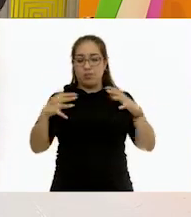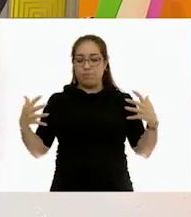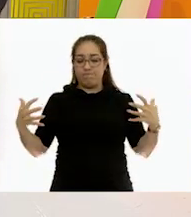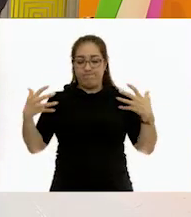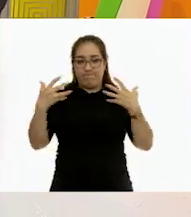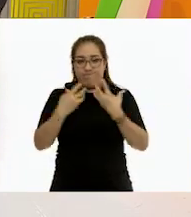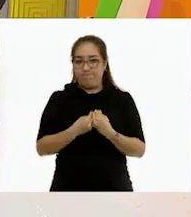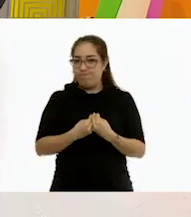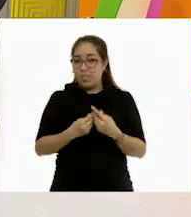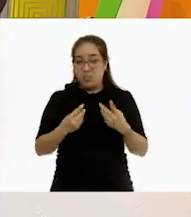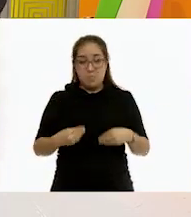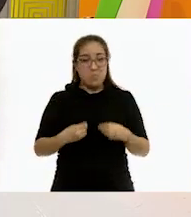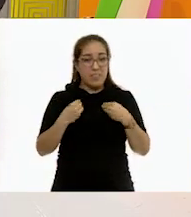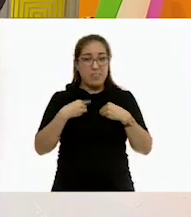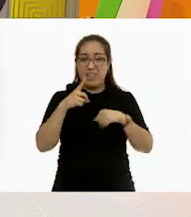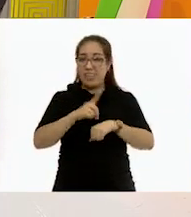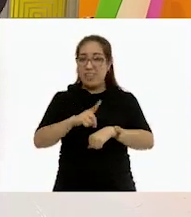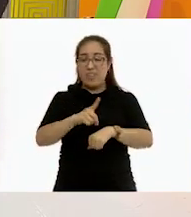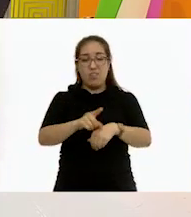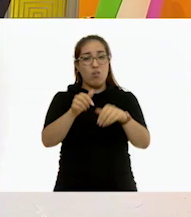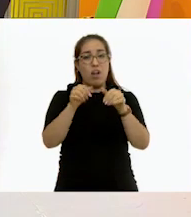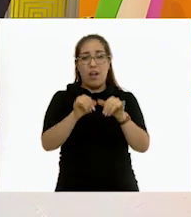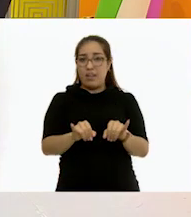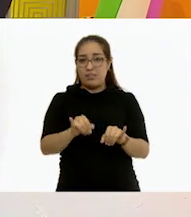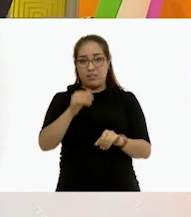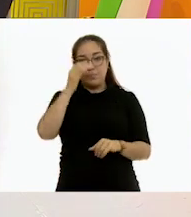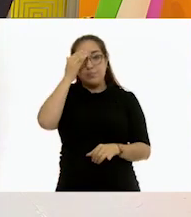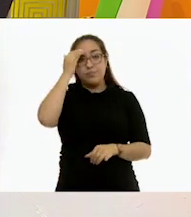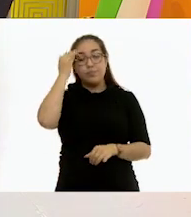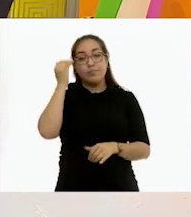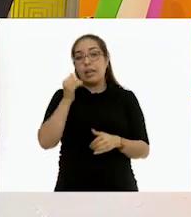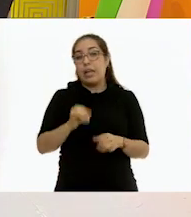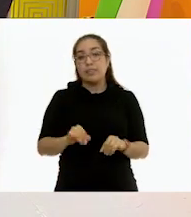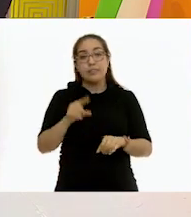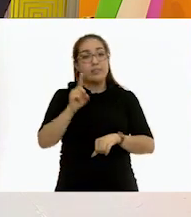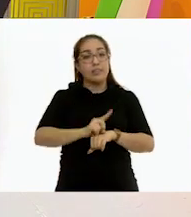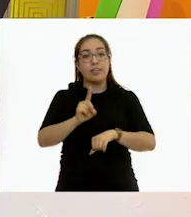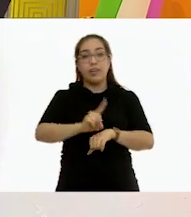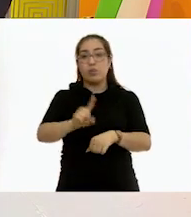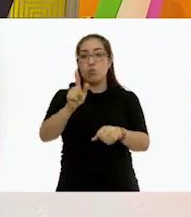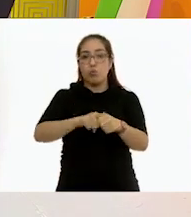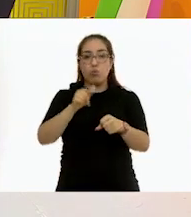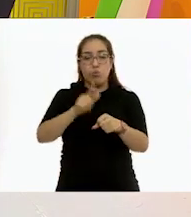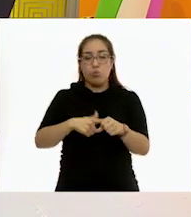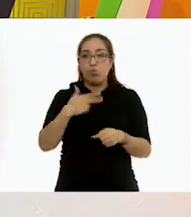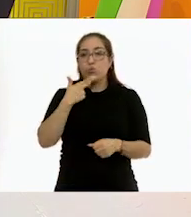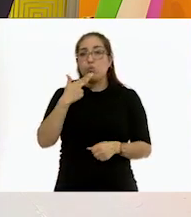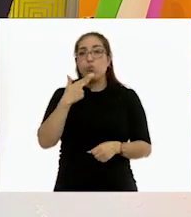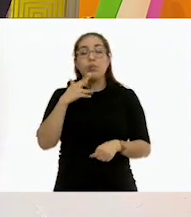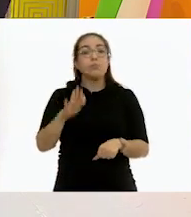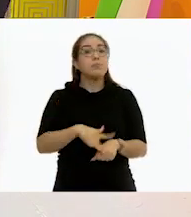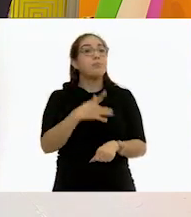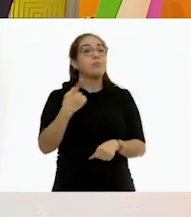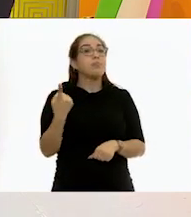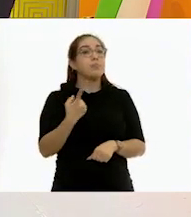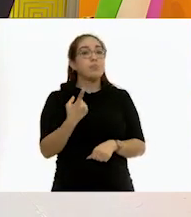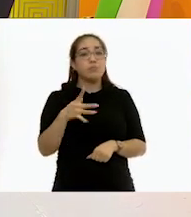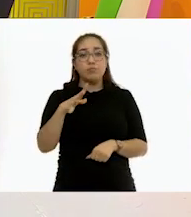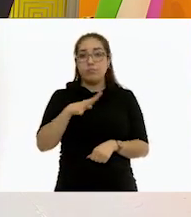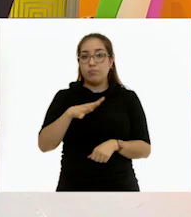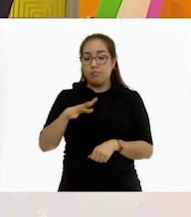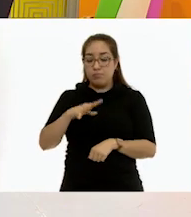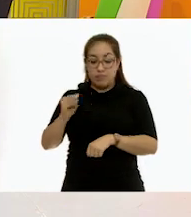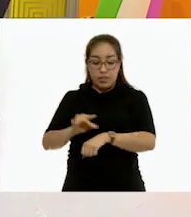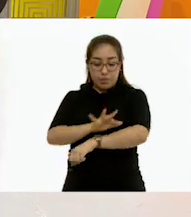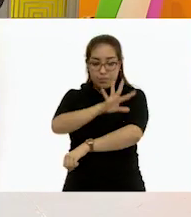de nuestra vida cotidiana. Así ¿sí? es. Y nuestro día a día está lleno de colores todo el tiempo porque presentamos diferentes